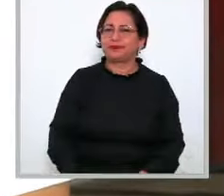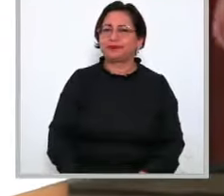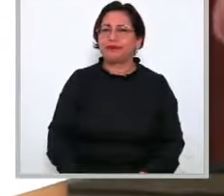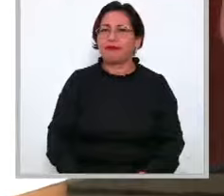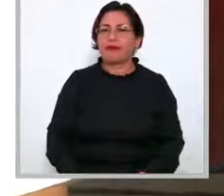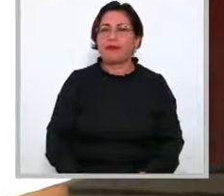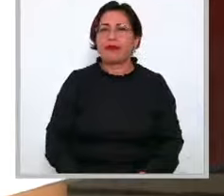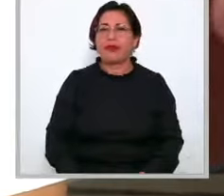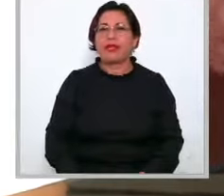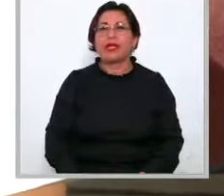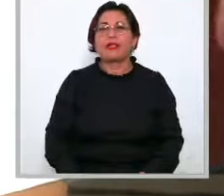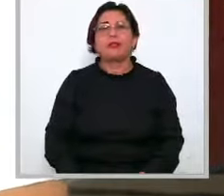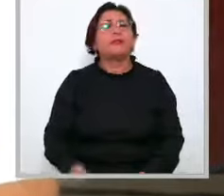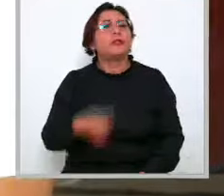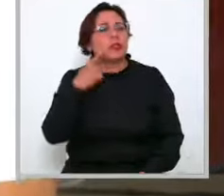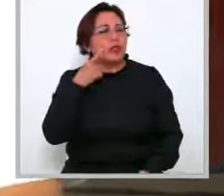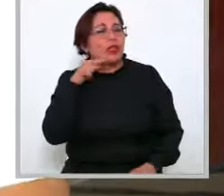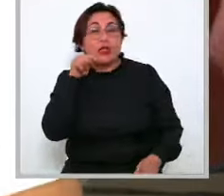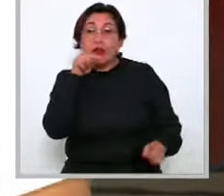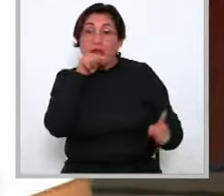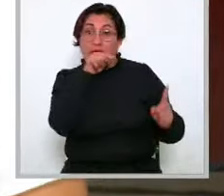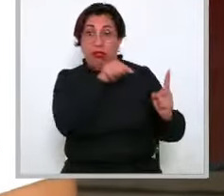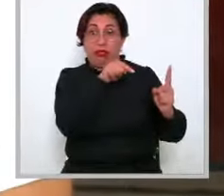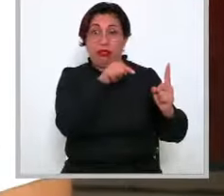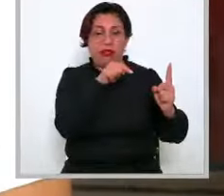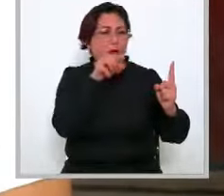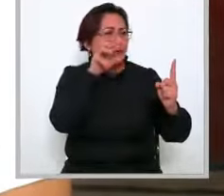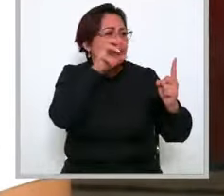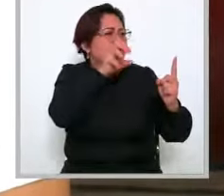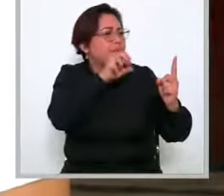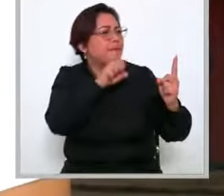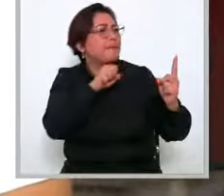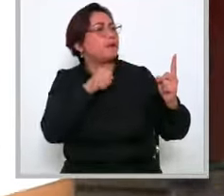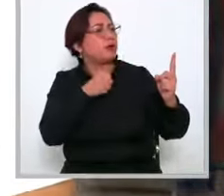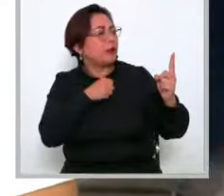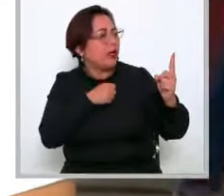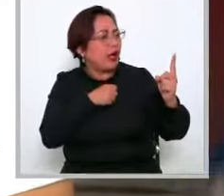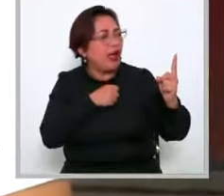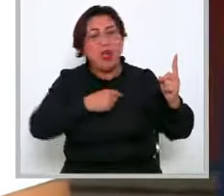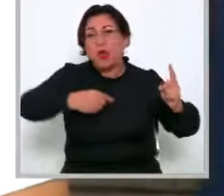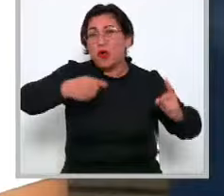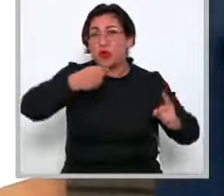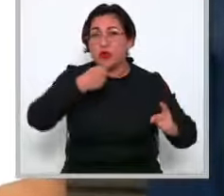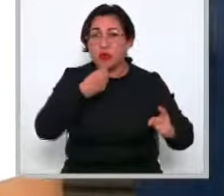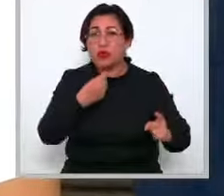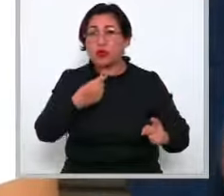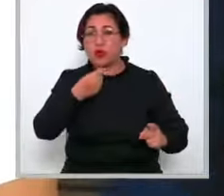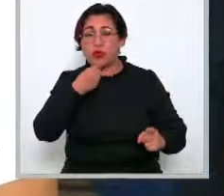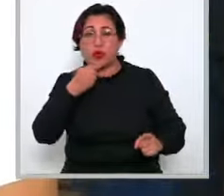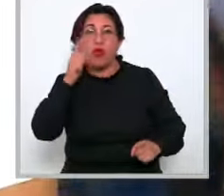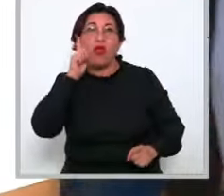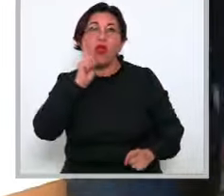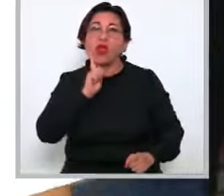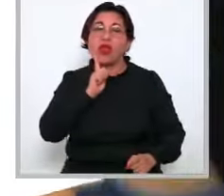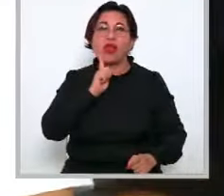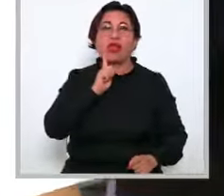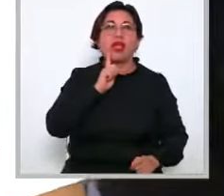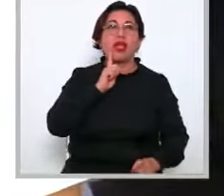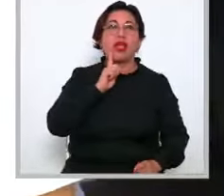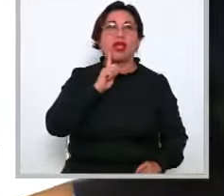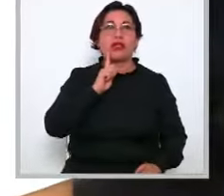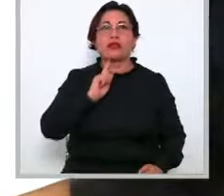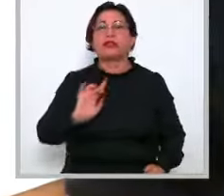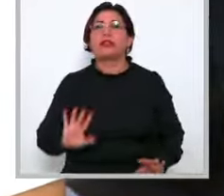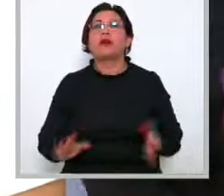lo mencionan, el rescatar este sector tan importante de la población que son los niños, niñas y adolescentes, es el